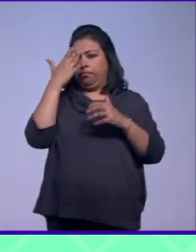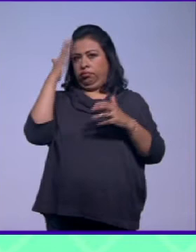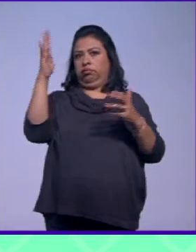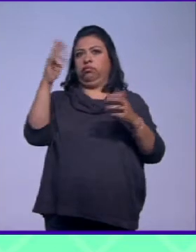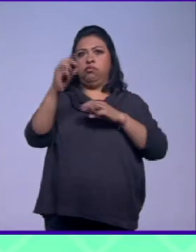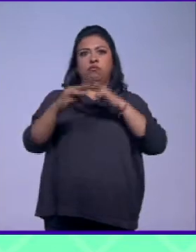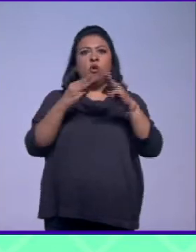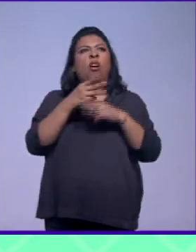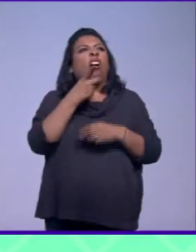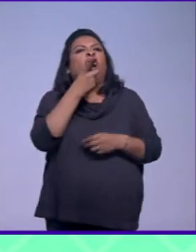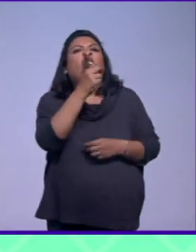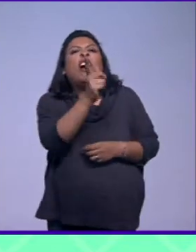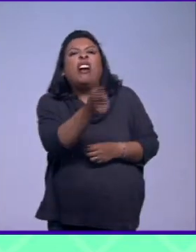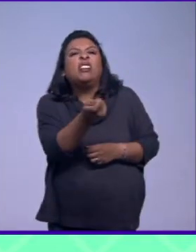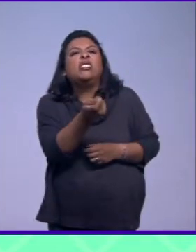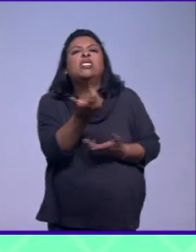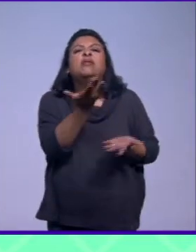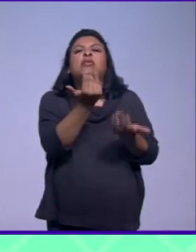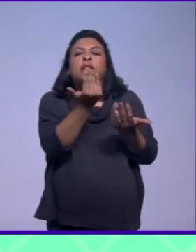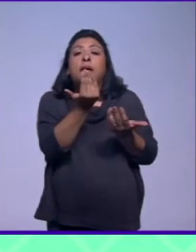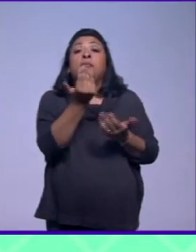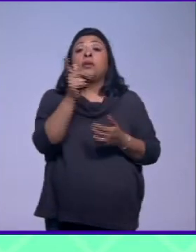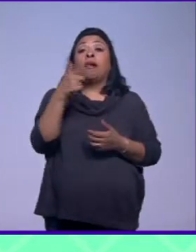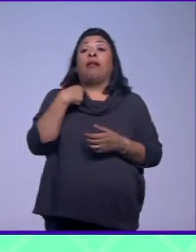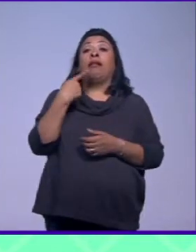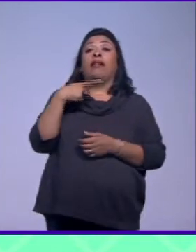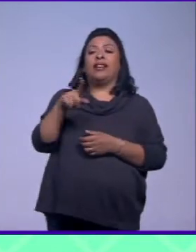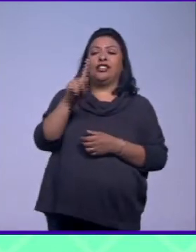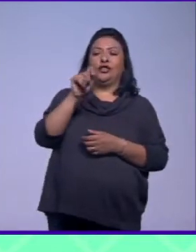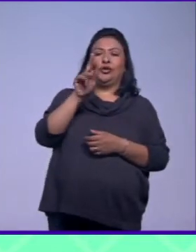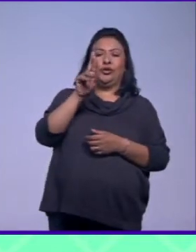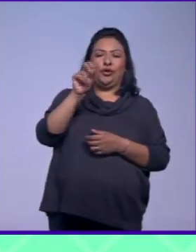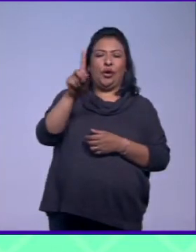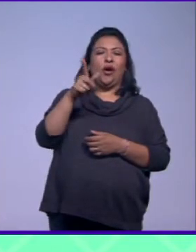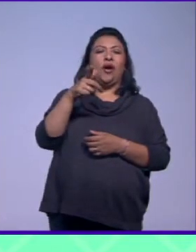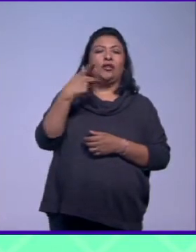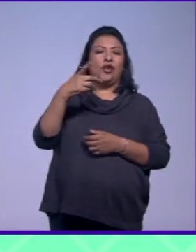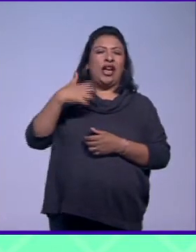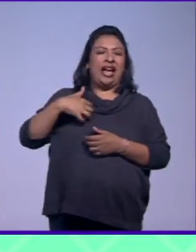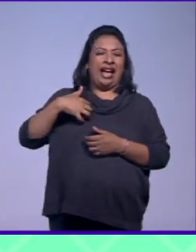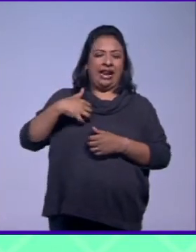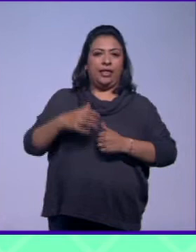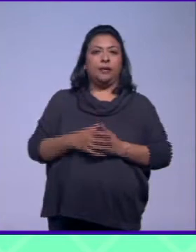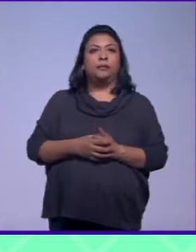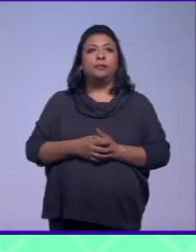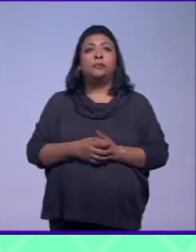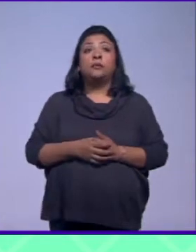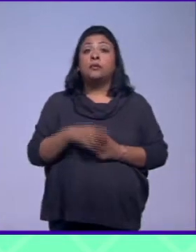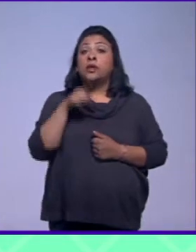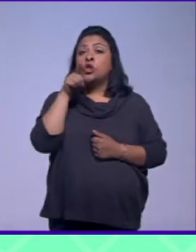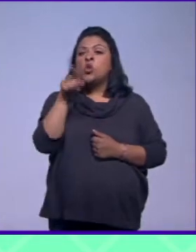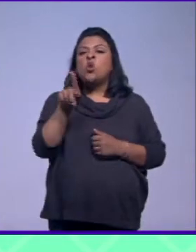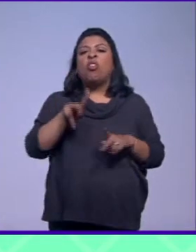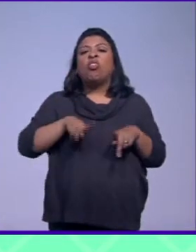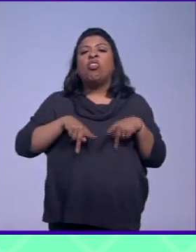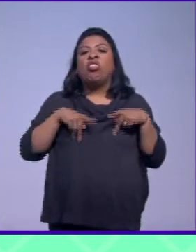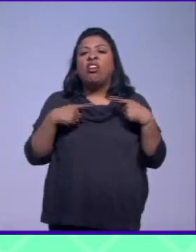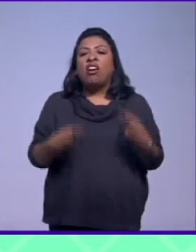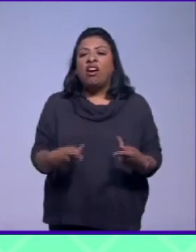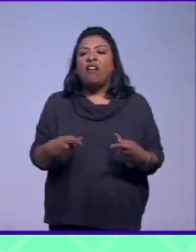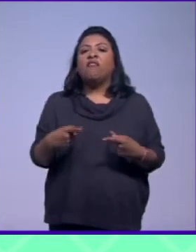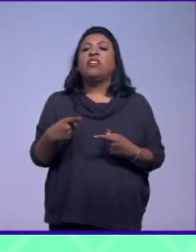mundo no a ver qué va a decir y lo que él acusa a ellos incluido el mandatario canadiense es eres un débil y un